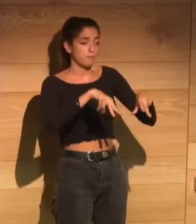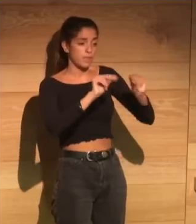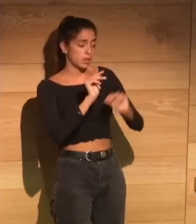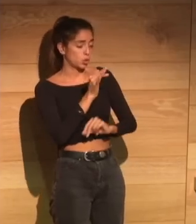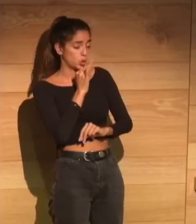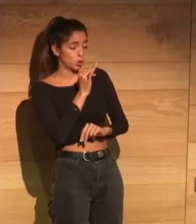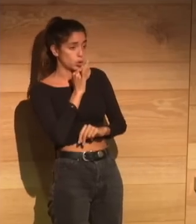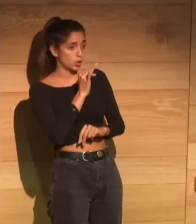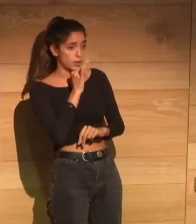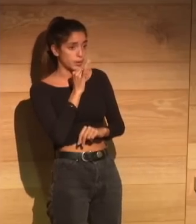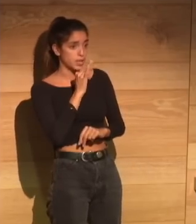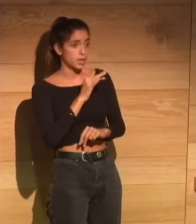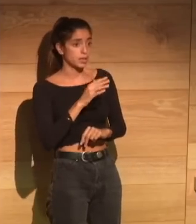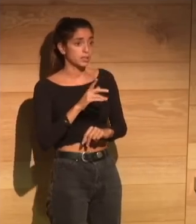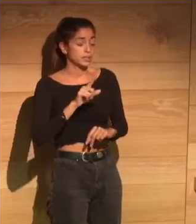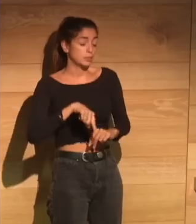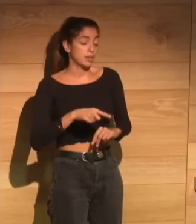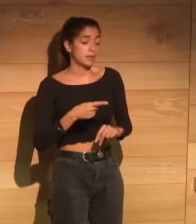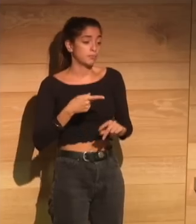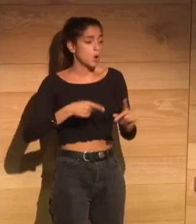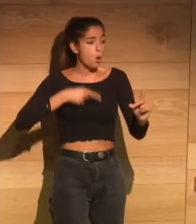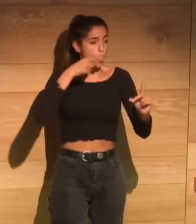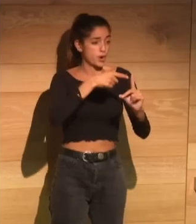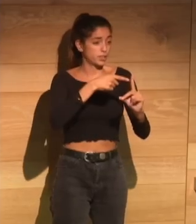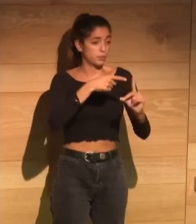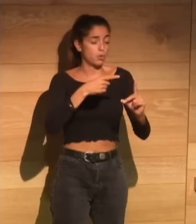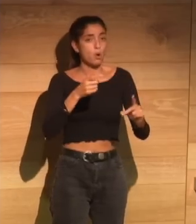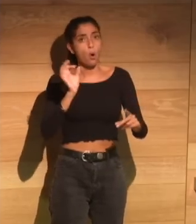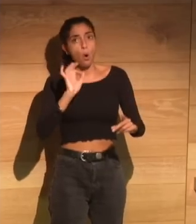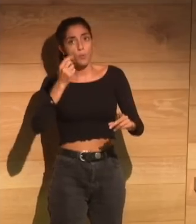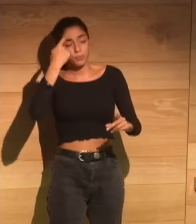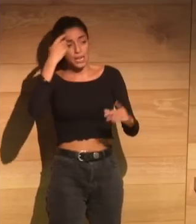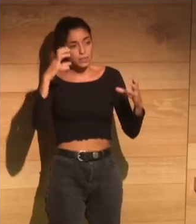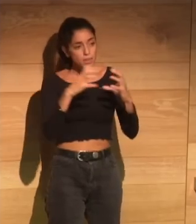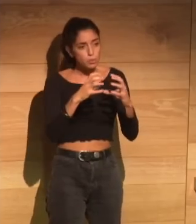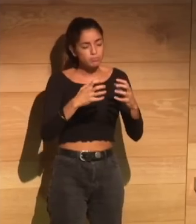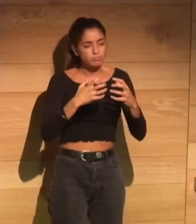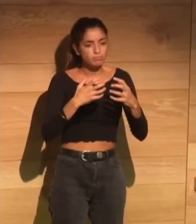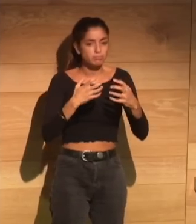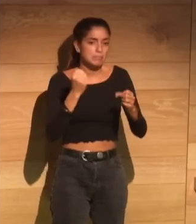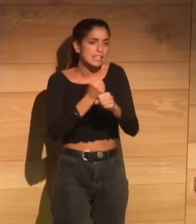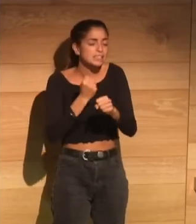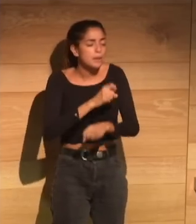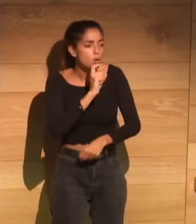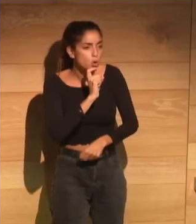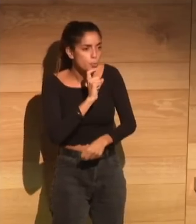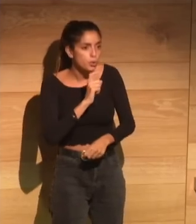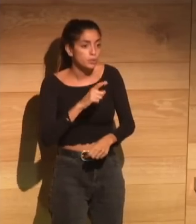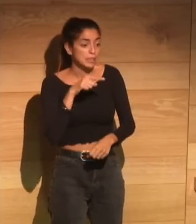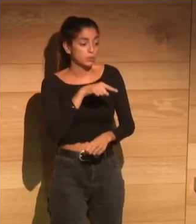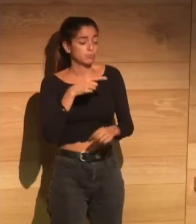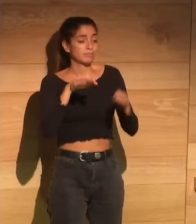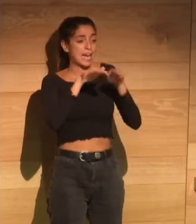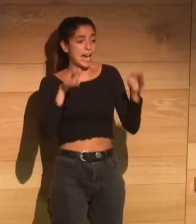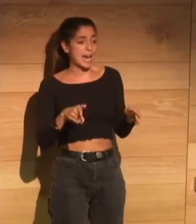el principio de verdad que opera y cómo el cerebro trabaja, que no es como una cámara fotográfica, que es como asumíamos tradicionalmente. Pero en